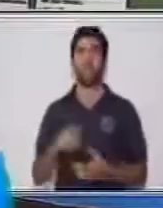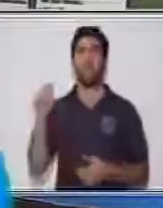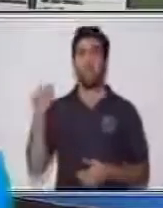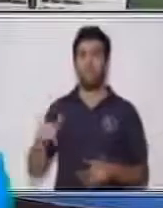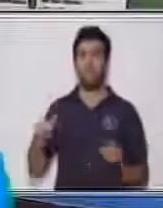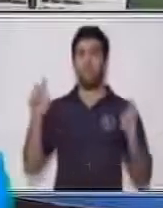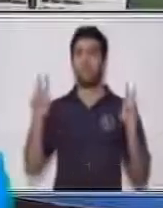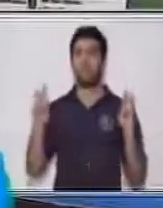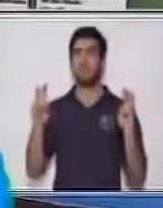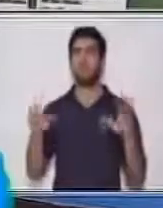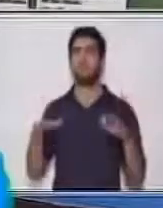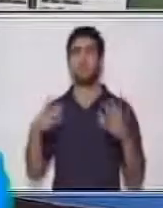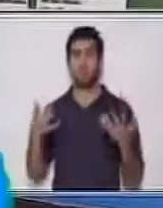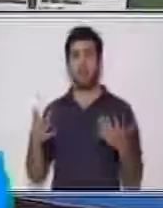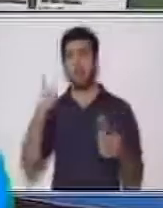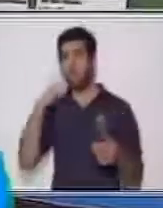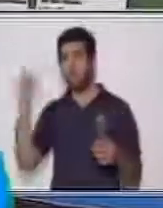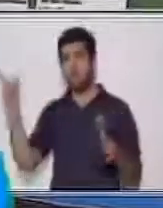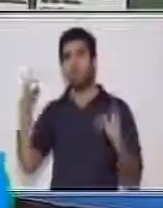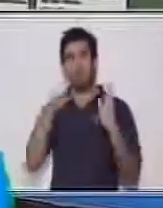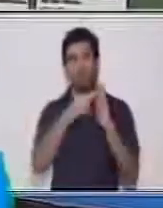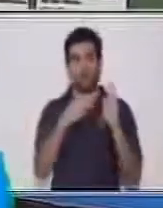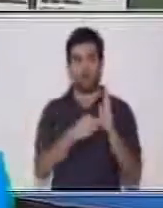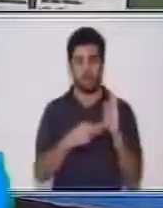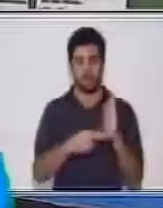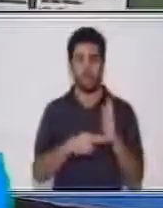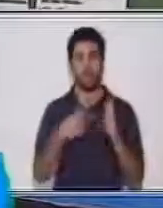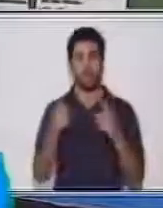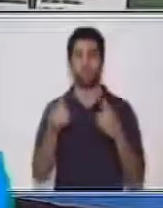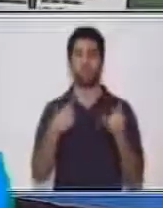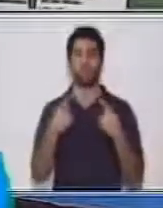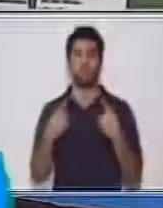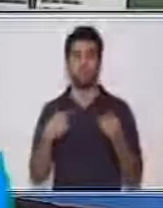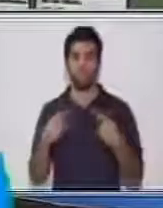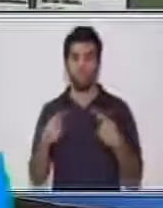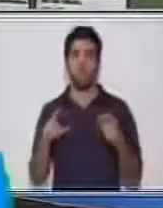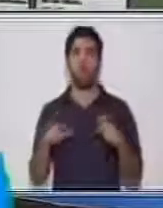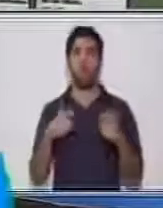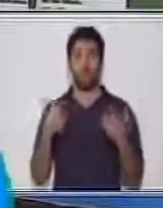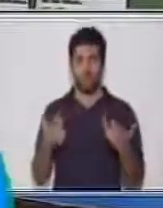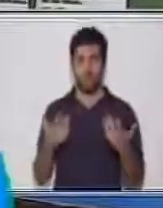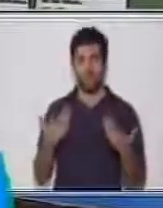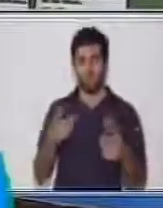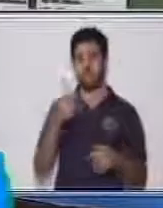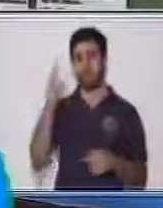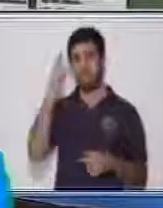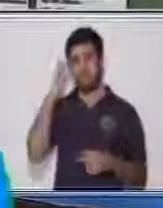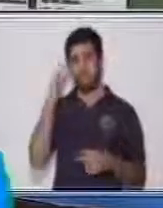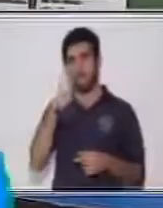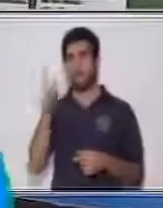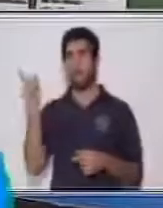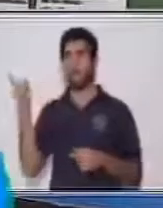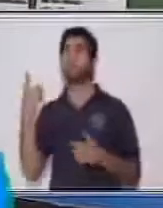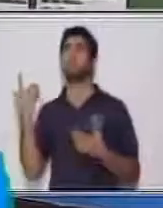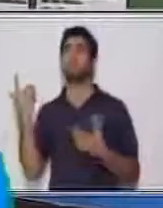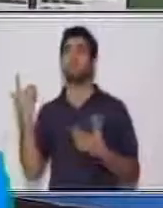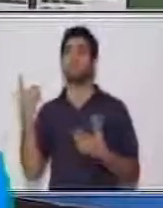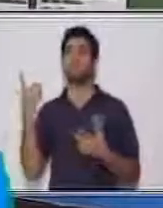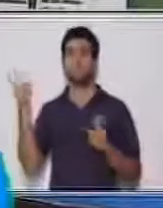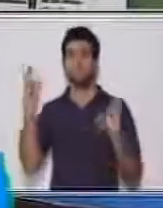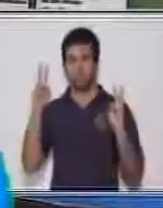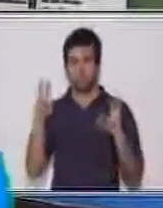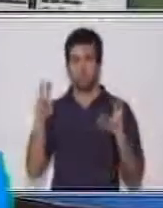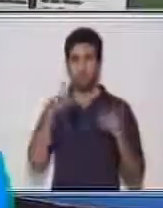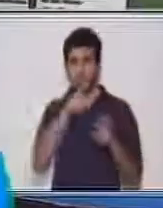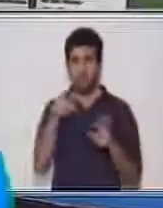tema es los niveles o los registros de la lengua. Recuerda, si en casa hay alguna persona con discapacidad, es importante el apoyo